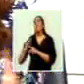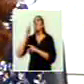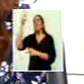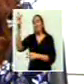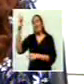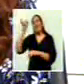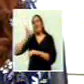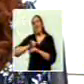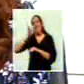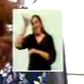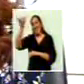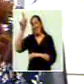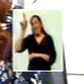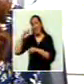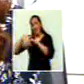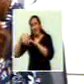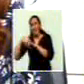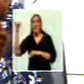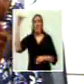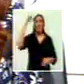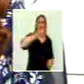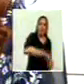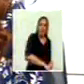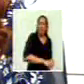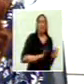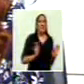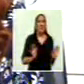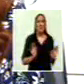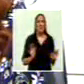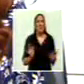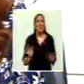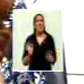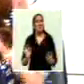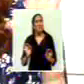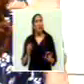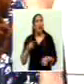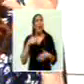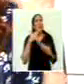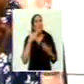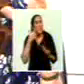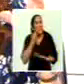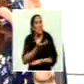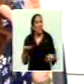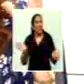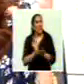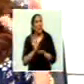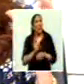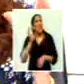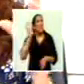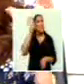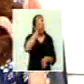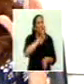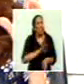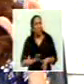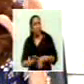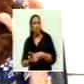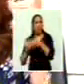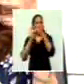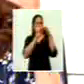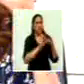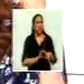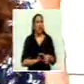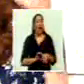viceversa. Creo que esto es federalismo en serio, pero además no es solamente federalismo, porque federalismo suena tal vez a algo medio